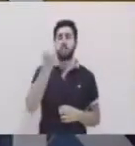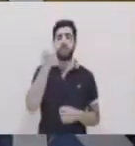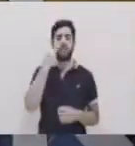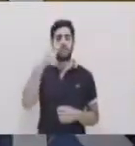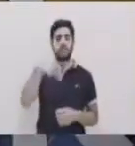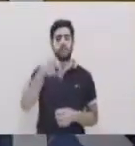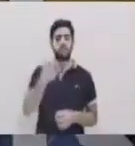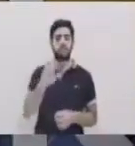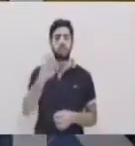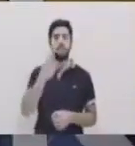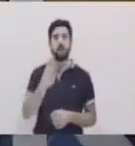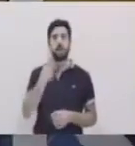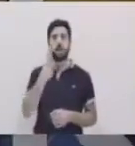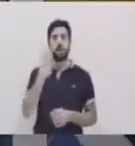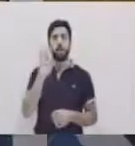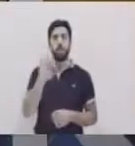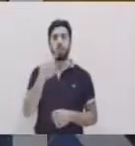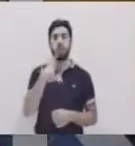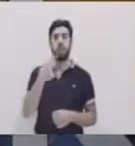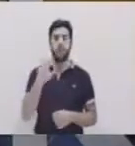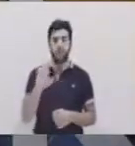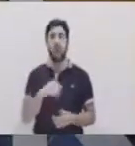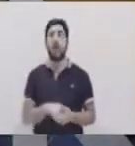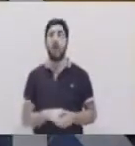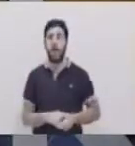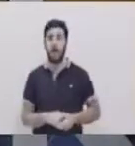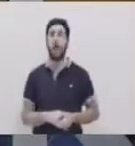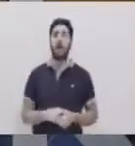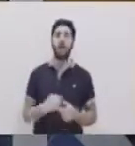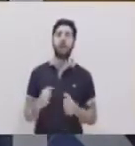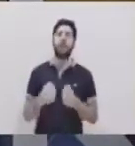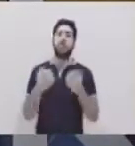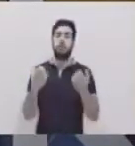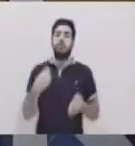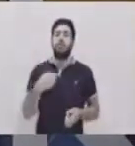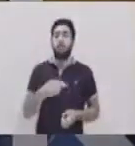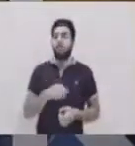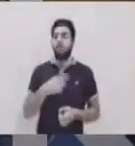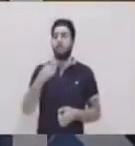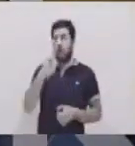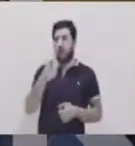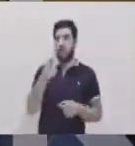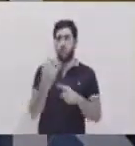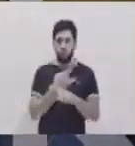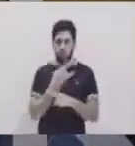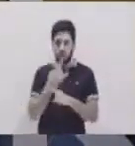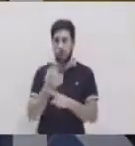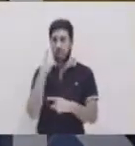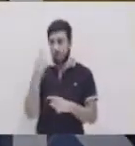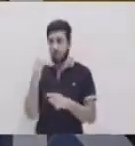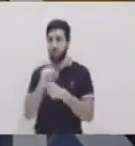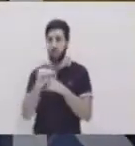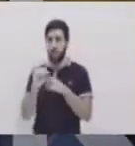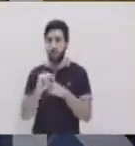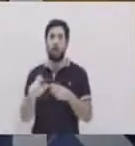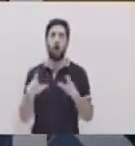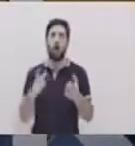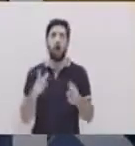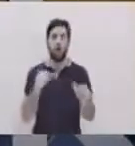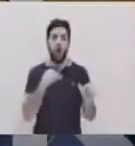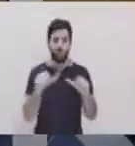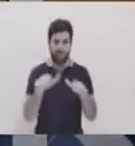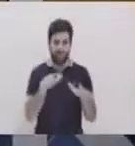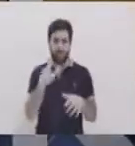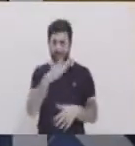hipérbola. Entonces vamos a buscarnos las cosas que tenemos en casa y vamos a hacer esta actividad